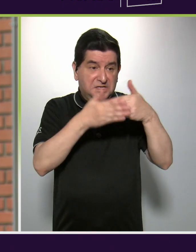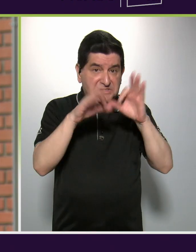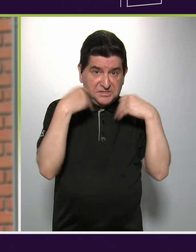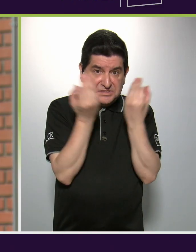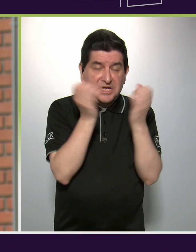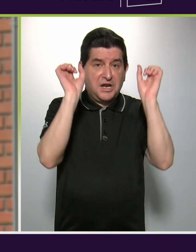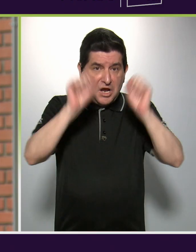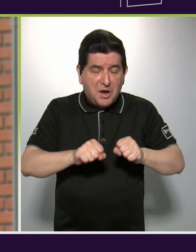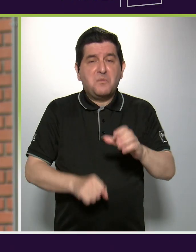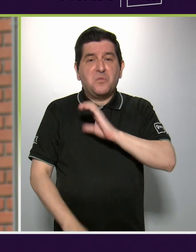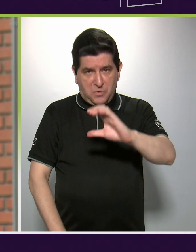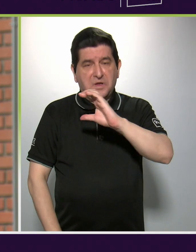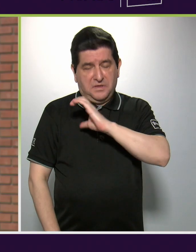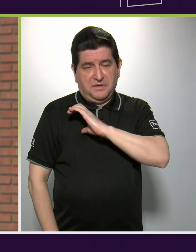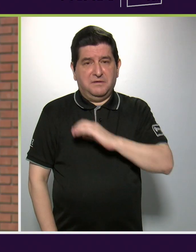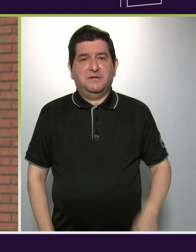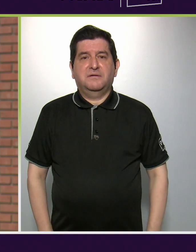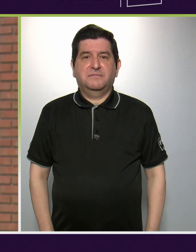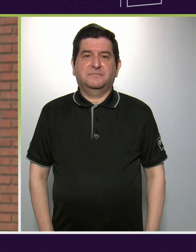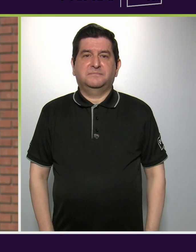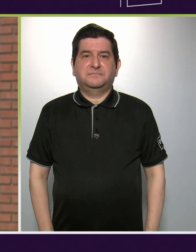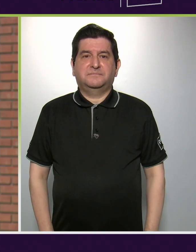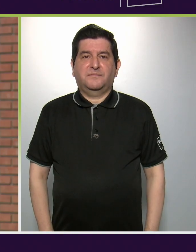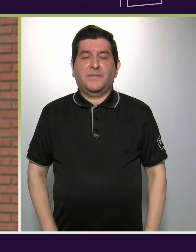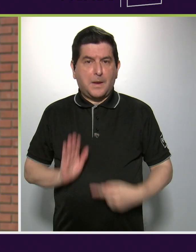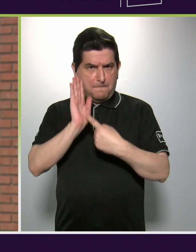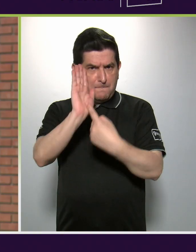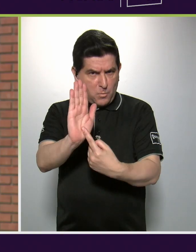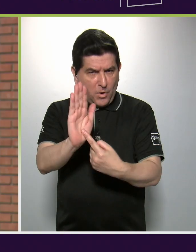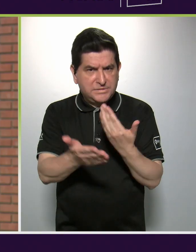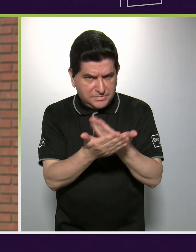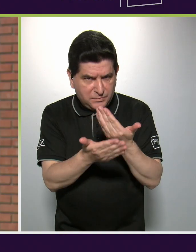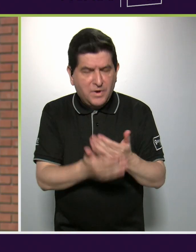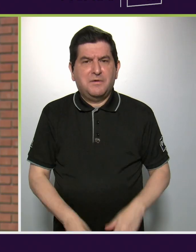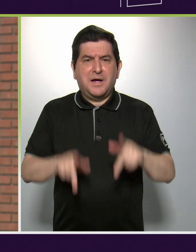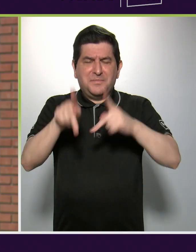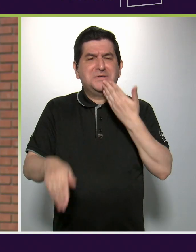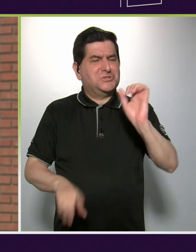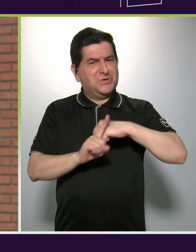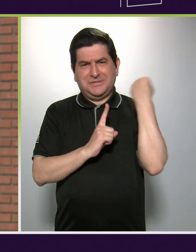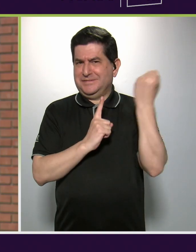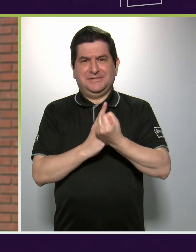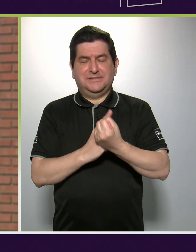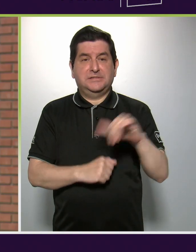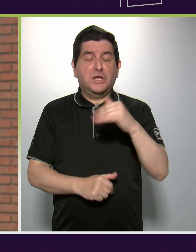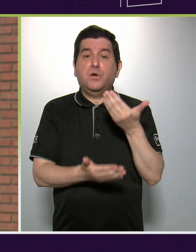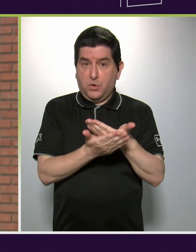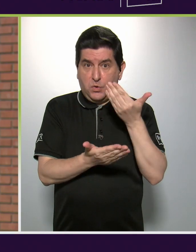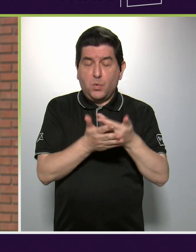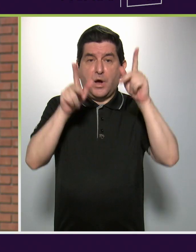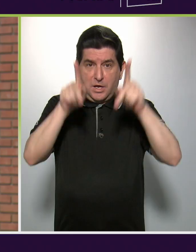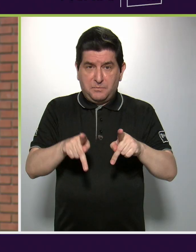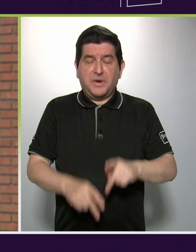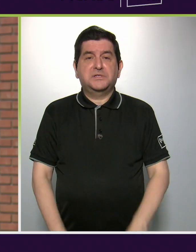que podemos tener ciertas características. Hay evidencia que apunta a que hay personas que le están pasando muy mal, como también hay evidencia de que hay